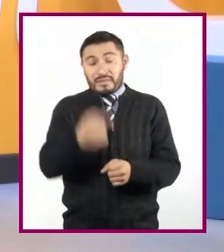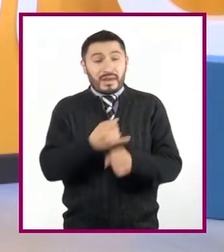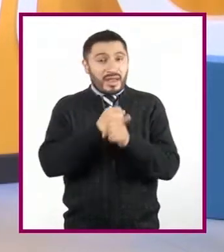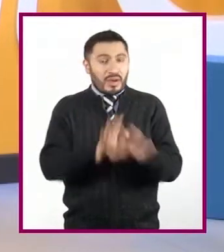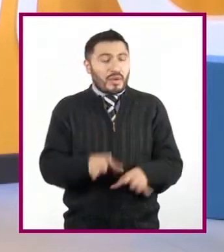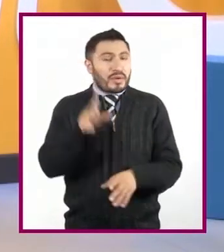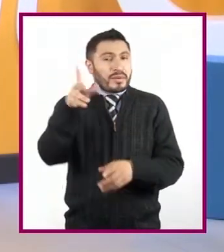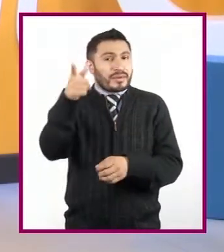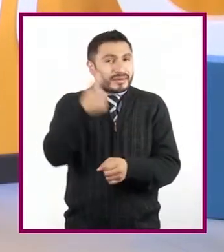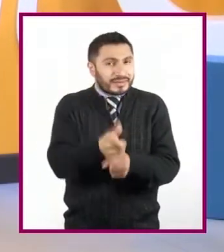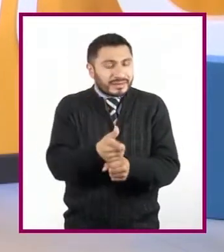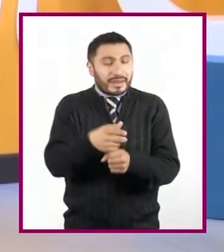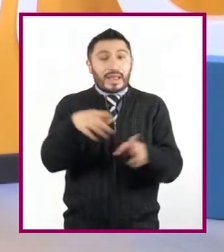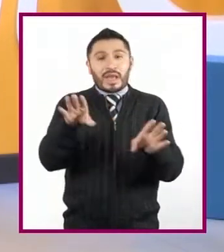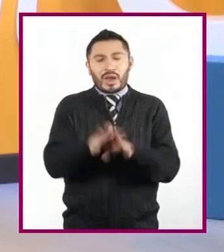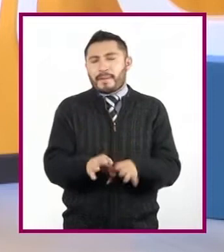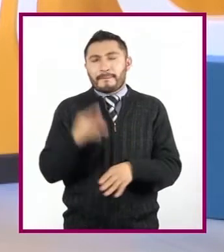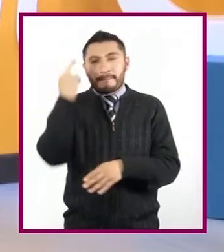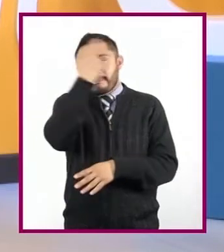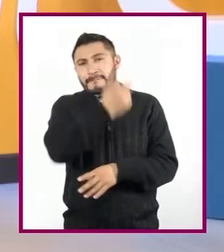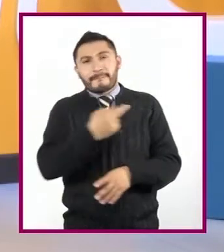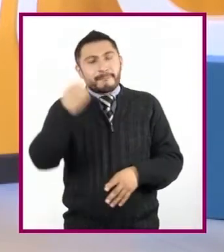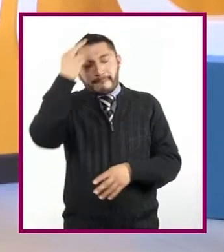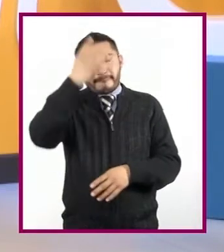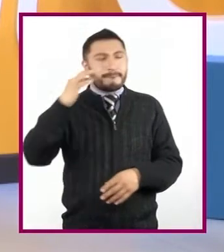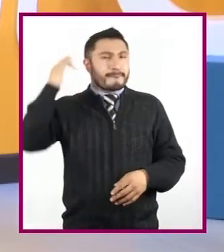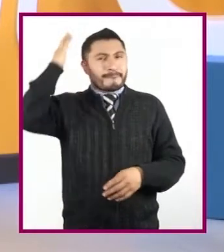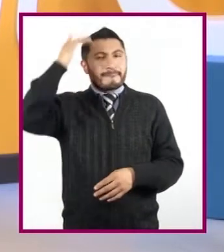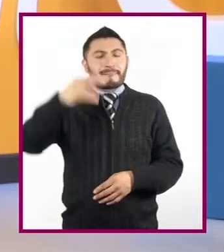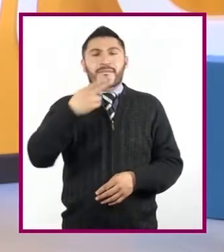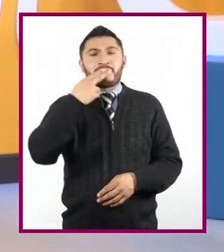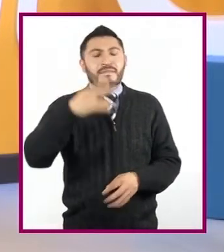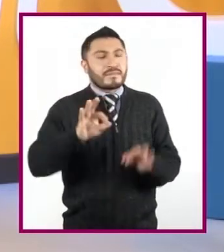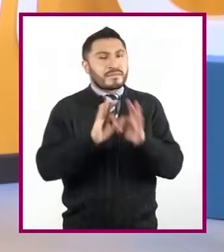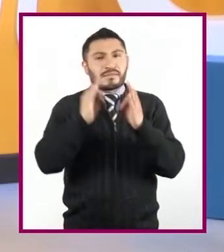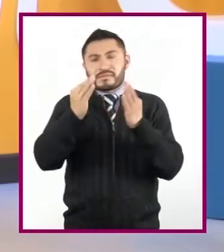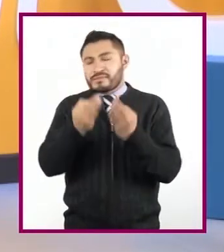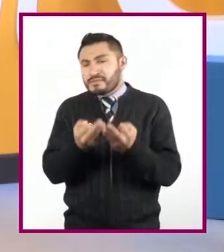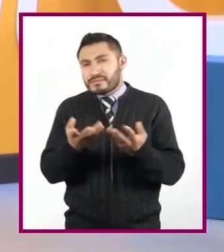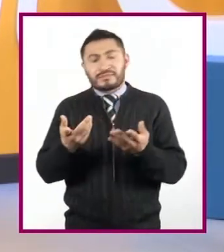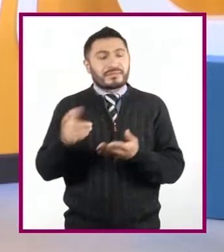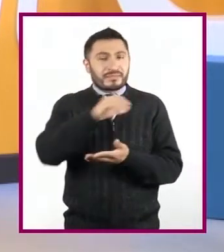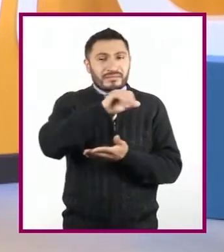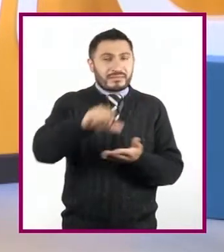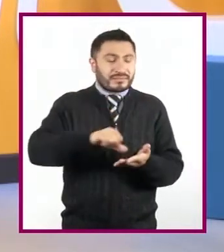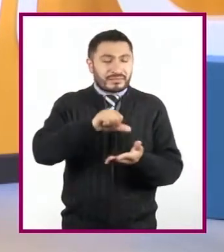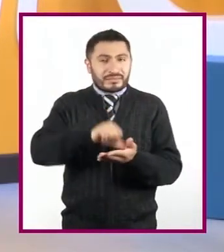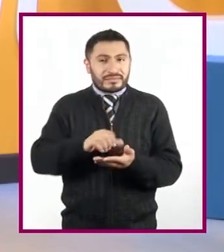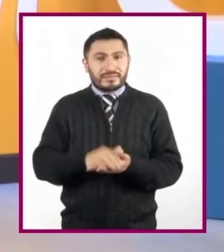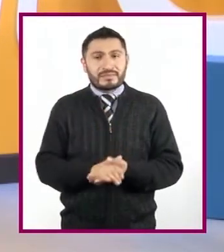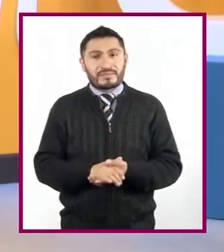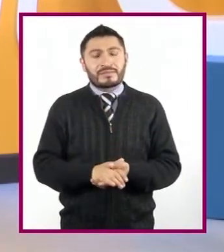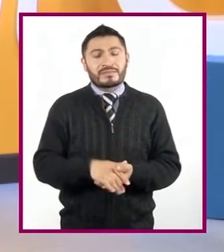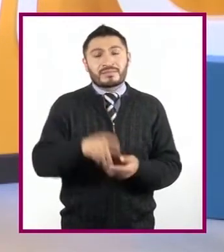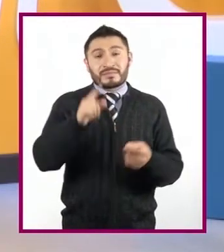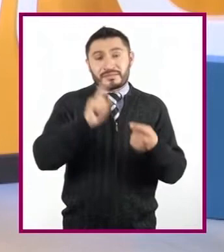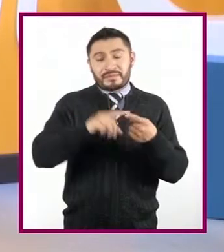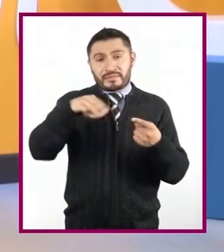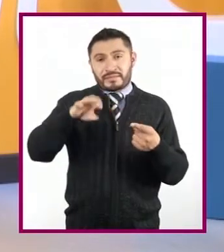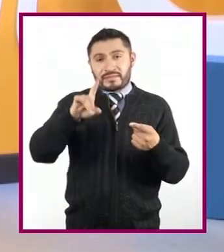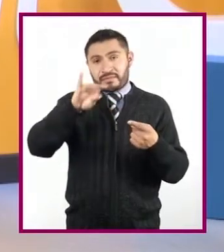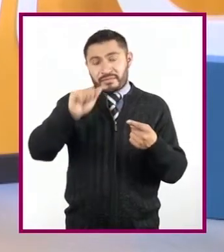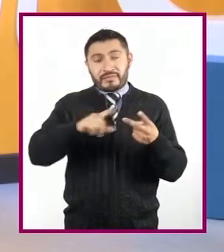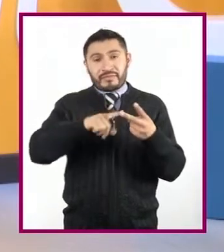cómo analizar esta información con el uso de las medidas de tendencia central, como son la media,